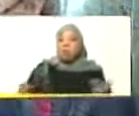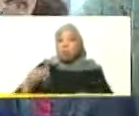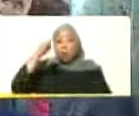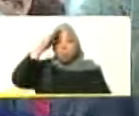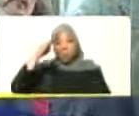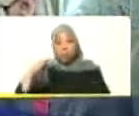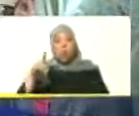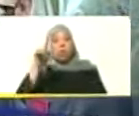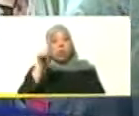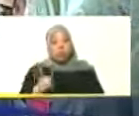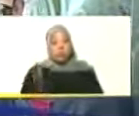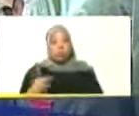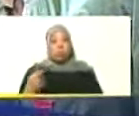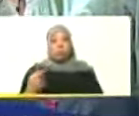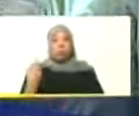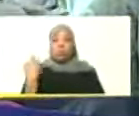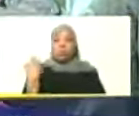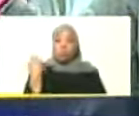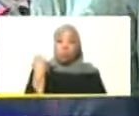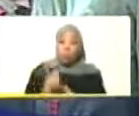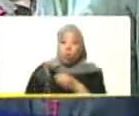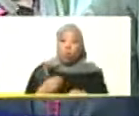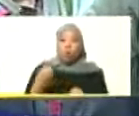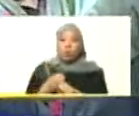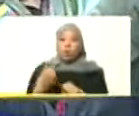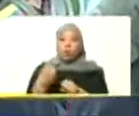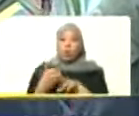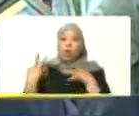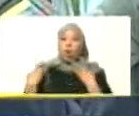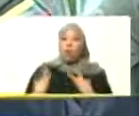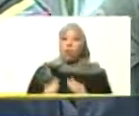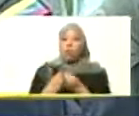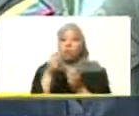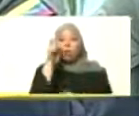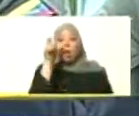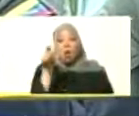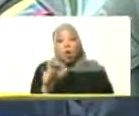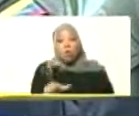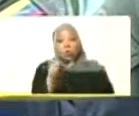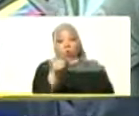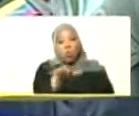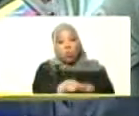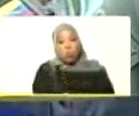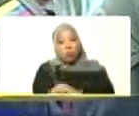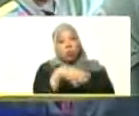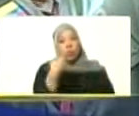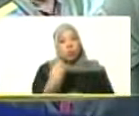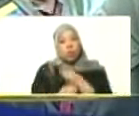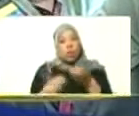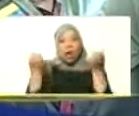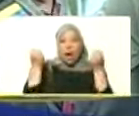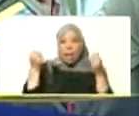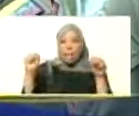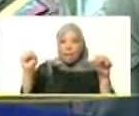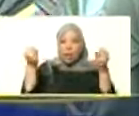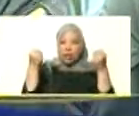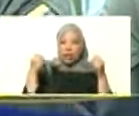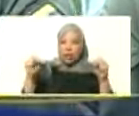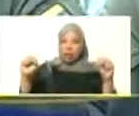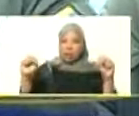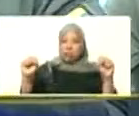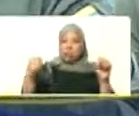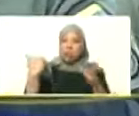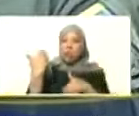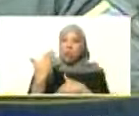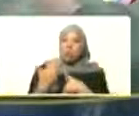a su vez es una operación junto al pueblo para defender a la patria. Eso es lo que vamos a poner en práctica, mi comandante en jefe, para que el